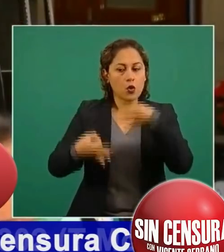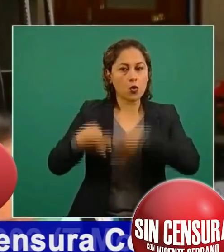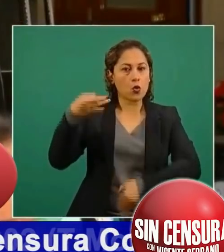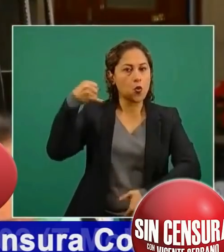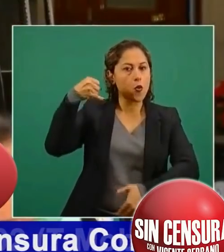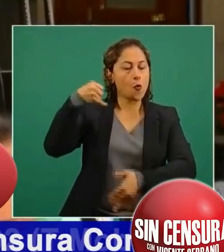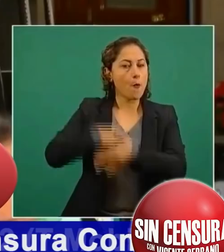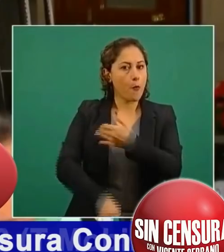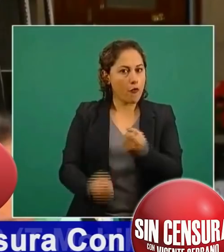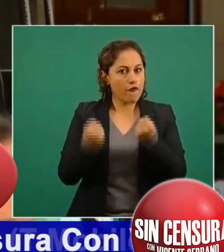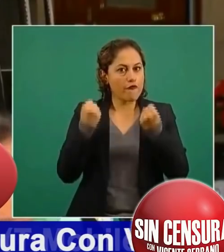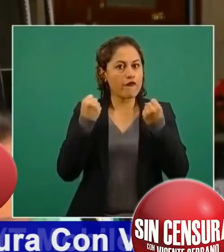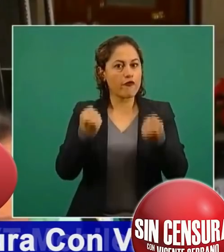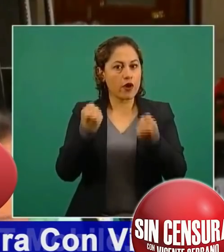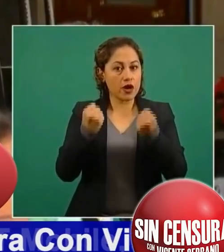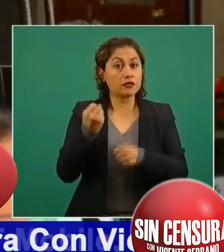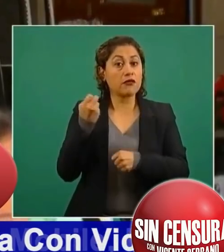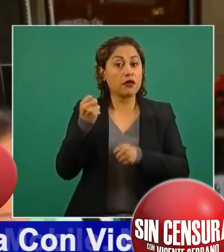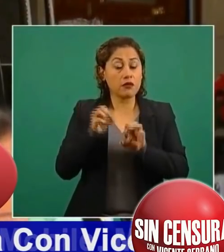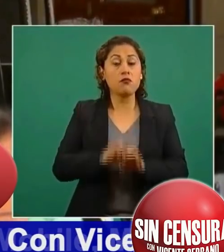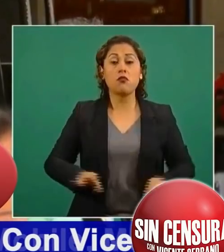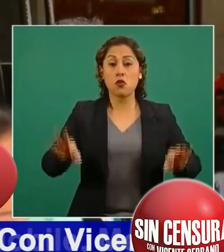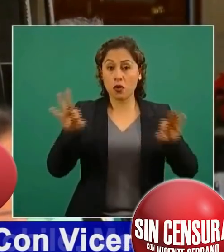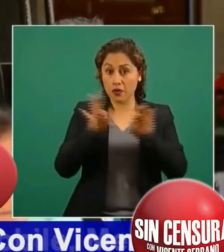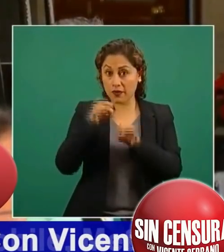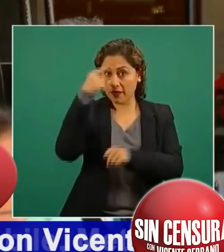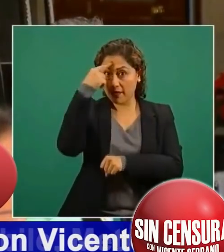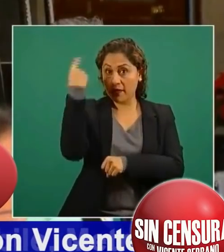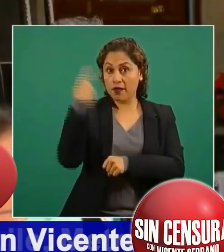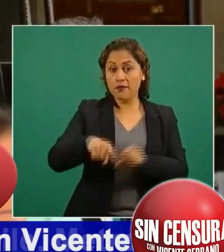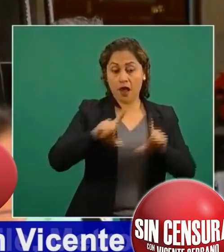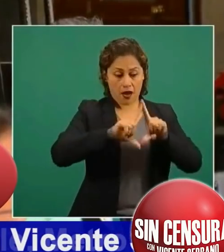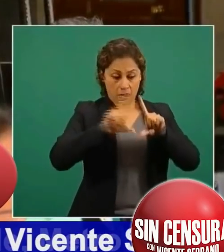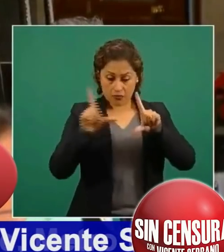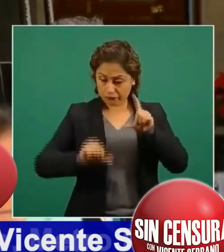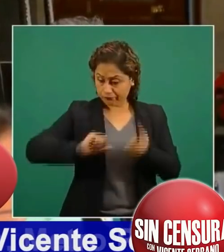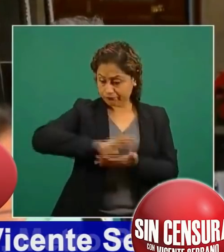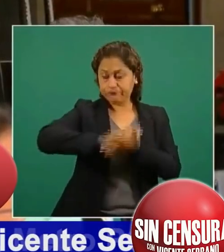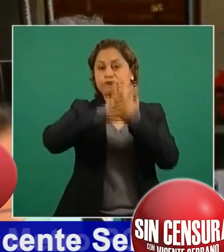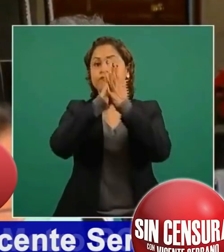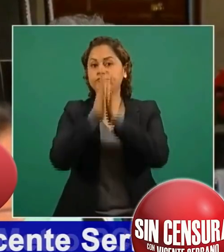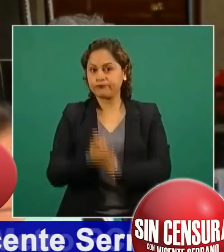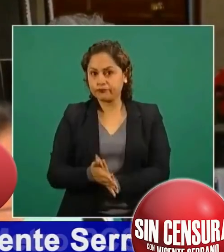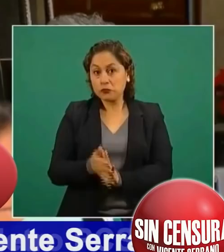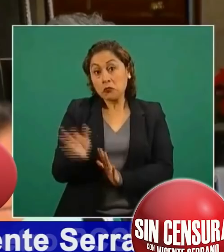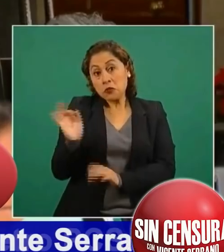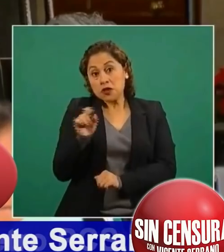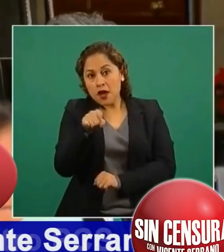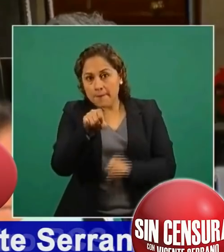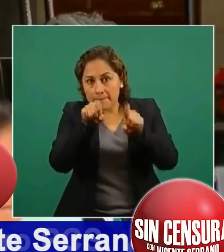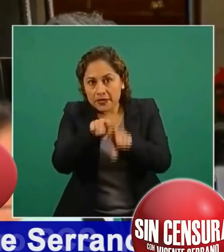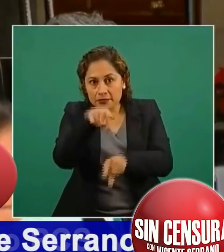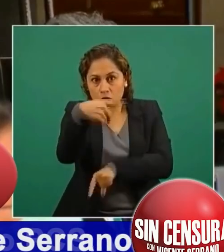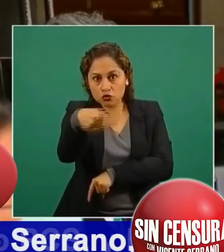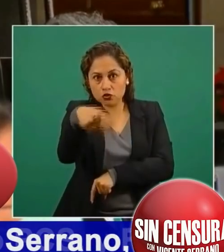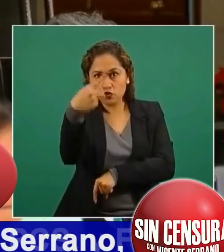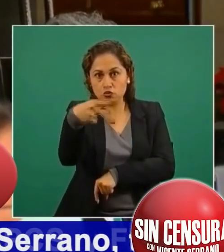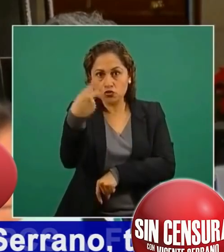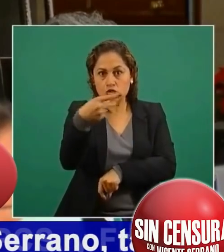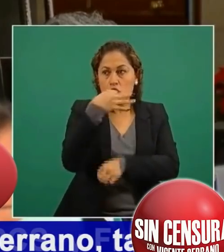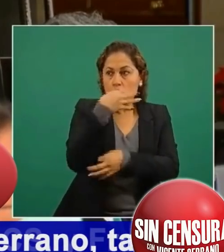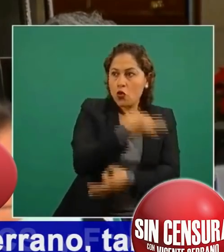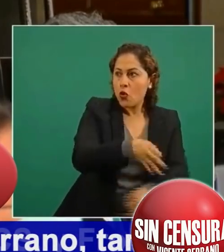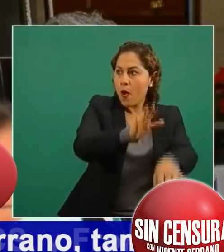fundamental dentro de la transformación de México y quizás es parte del llamado que usted hizo respecto a que estos temas